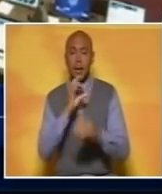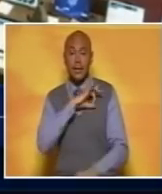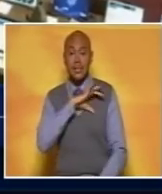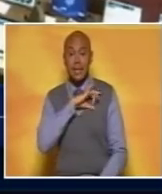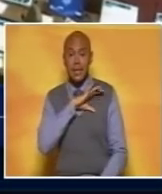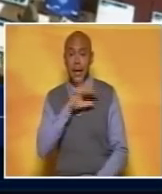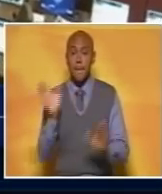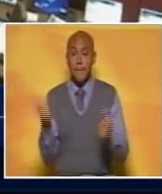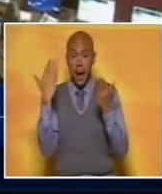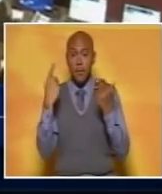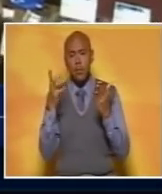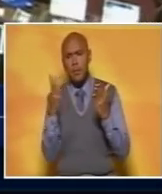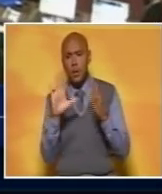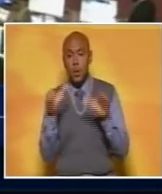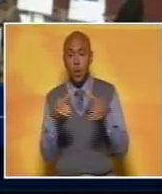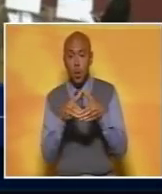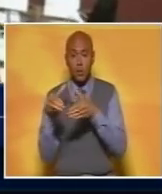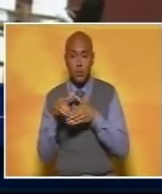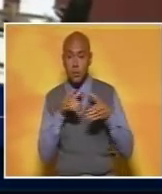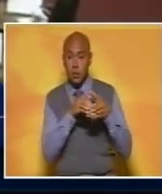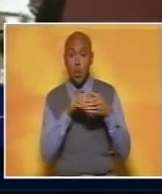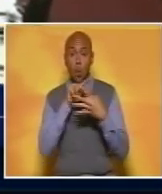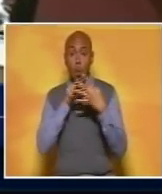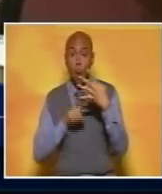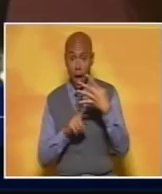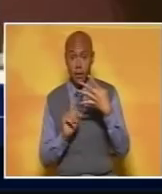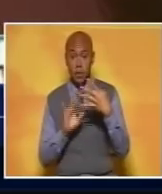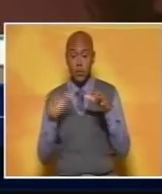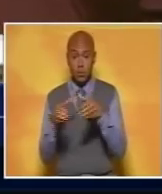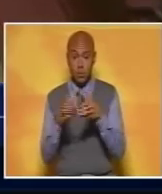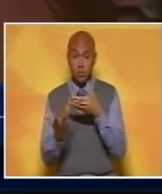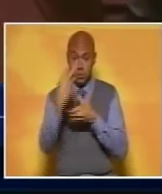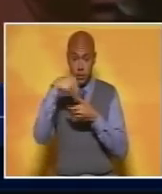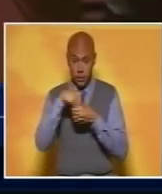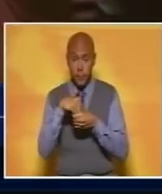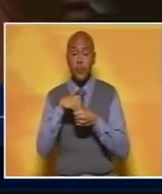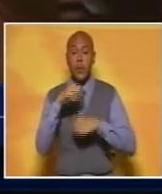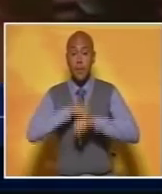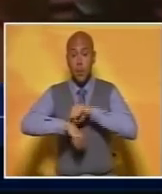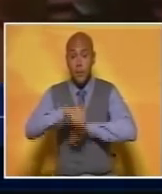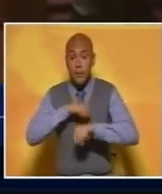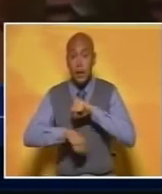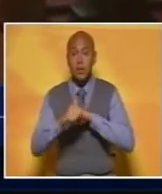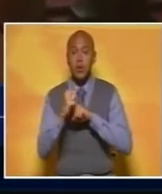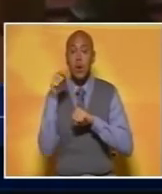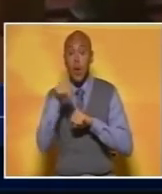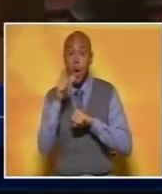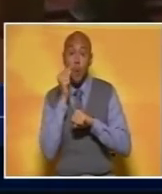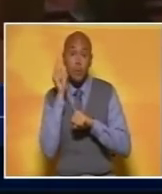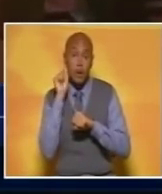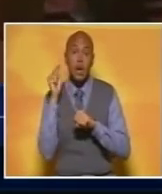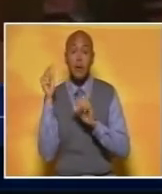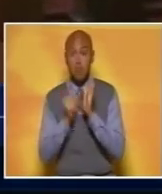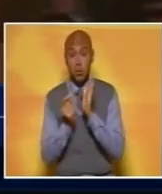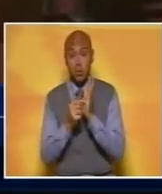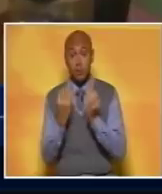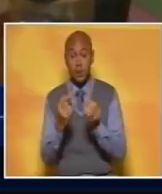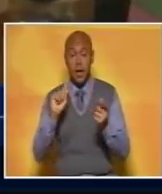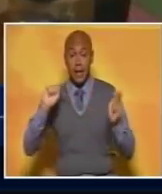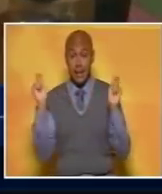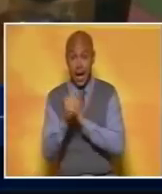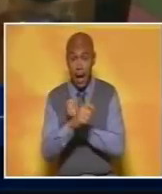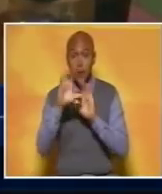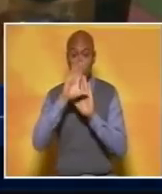que agrupa a 4 partidos de centro, derecha y derecha que hasta ahora eran los más reticentes a un cambio profundo